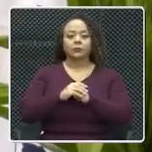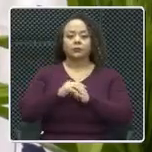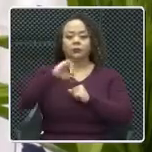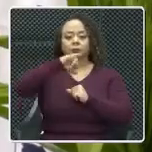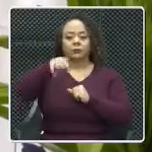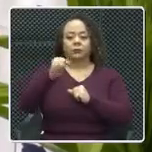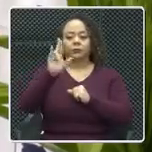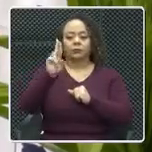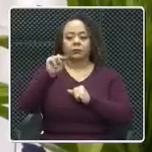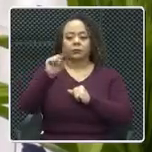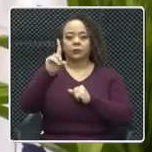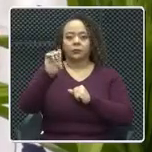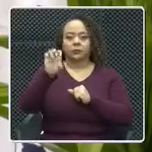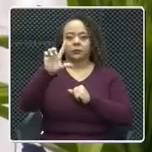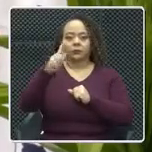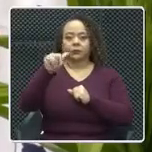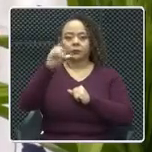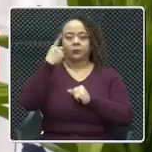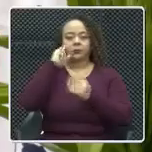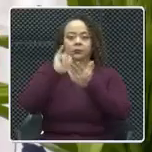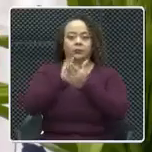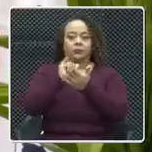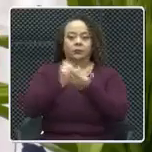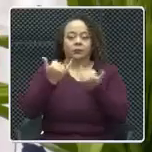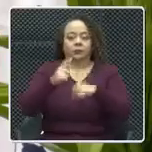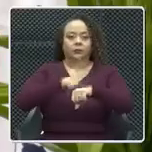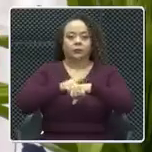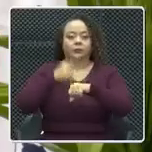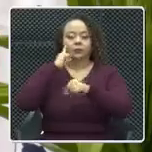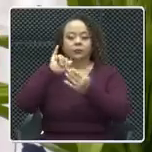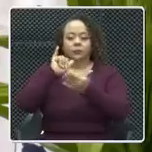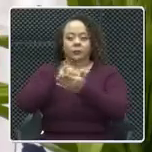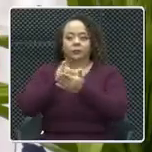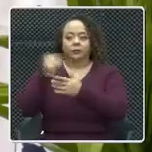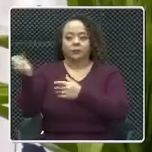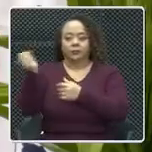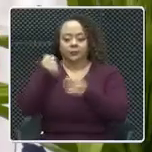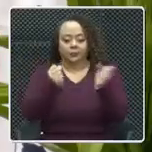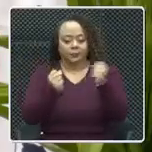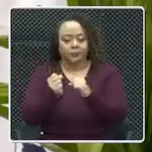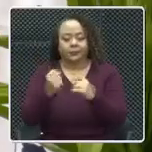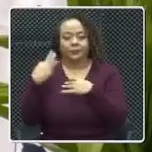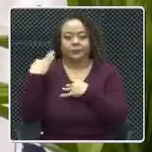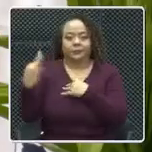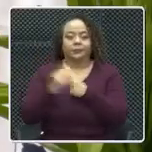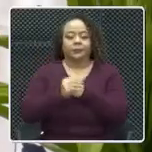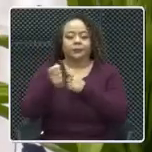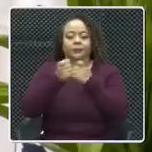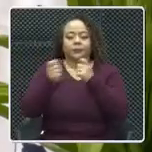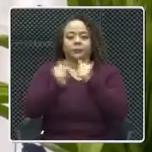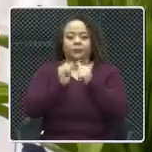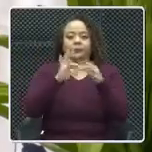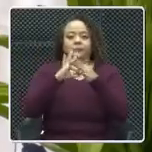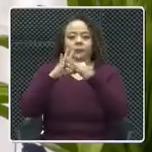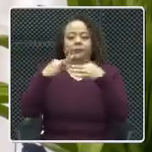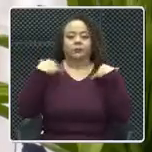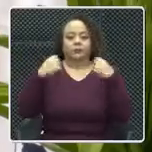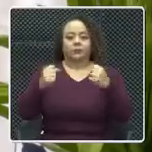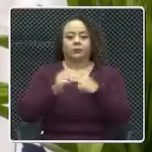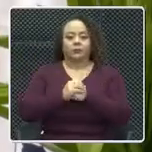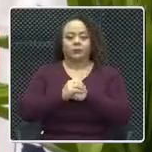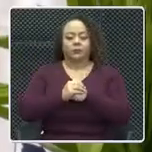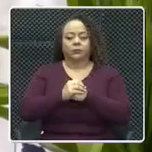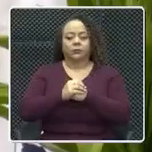Juan Delgado, para eso son estos espacios, para eso los hemos traído hoy, gestionamos con la red de salud,